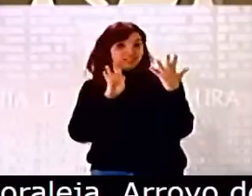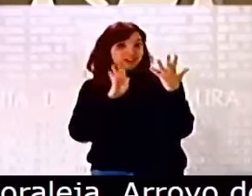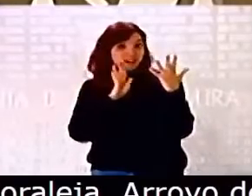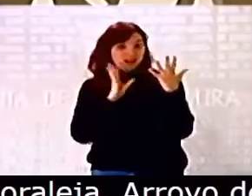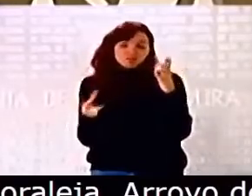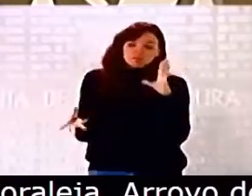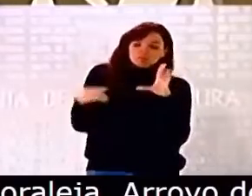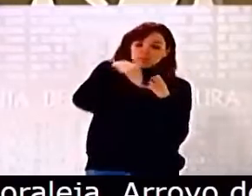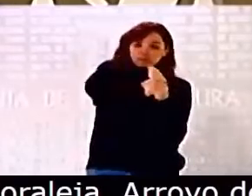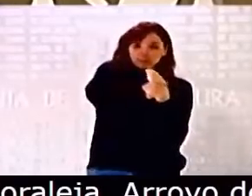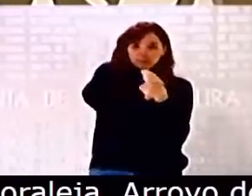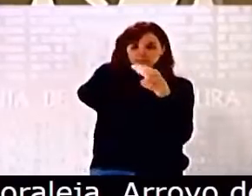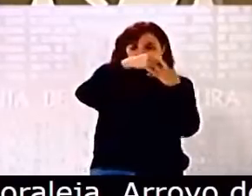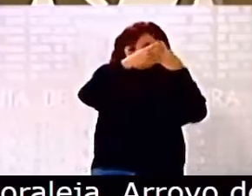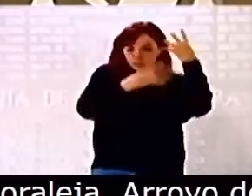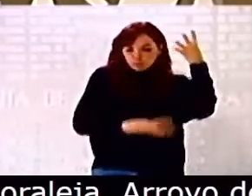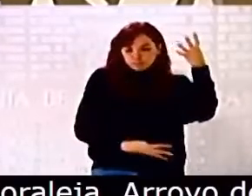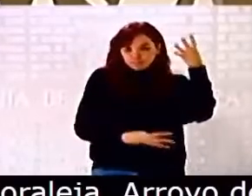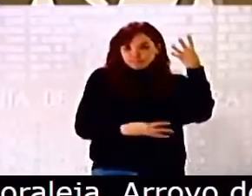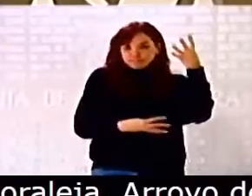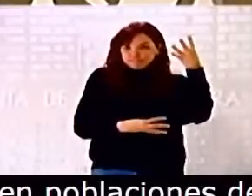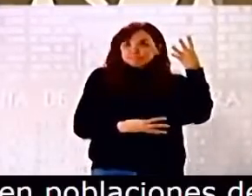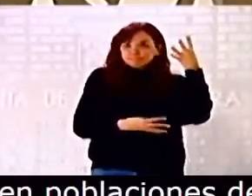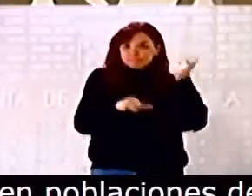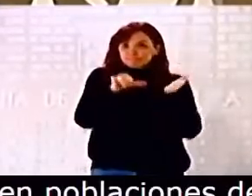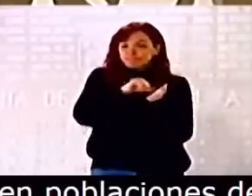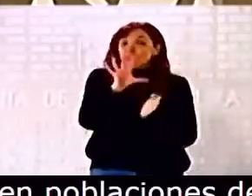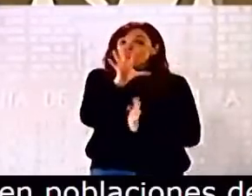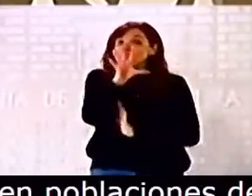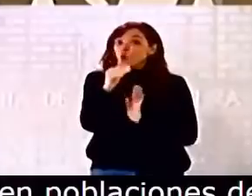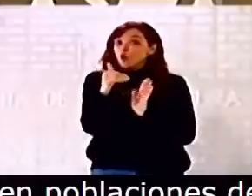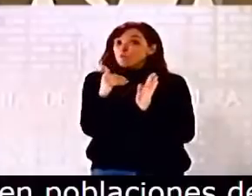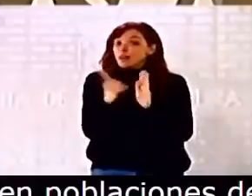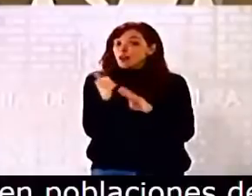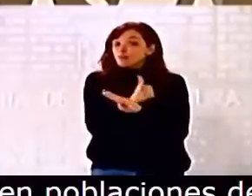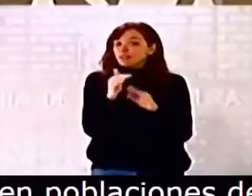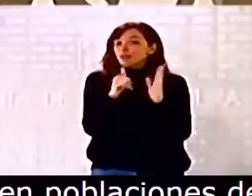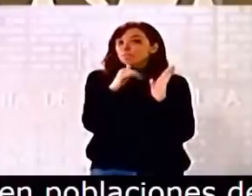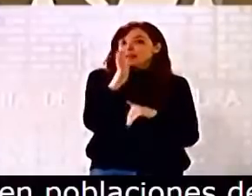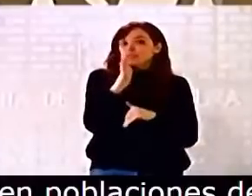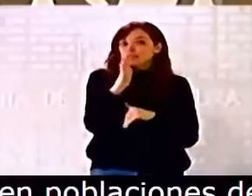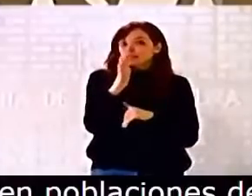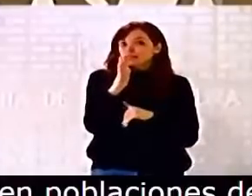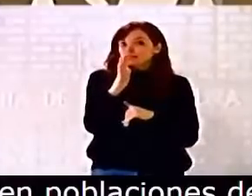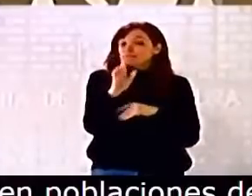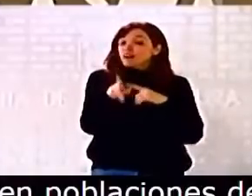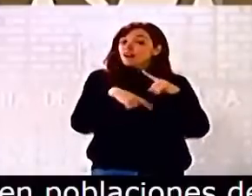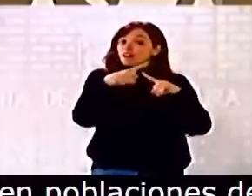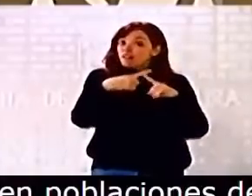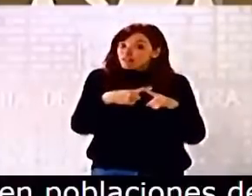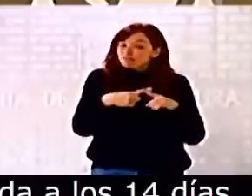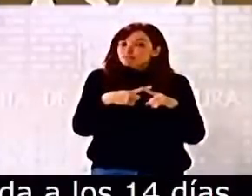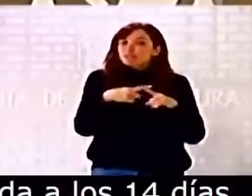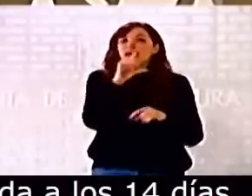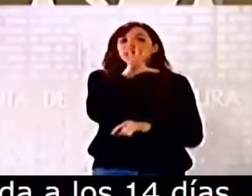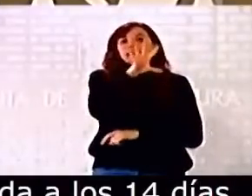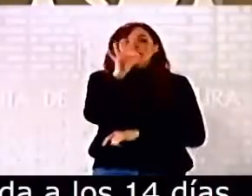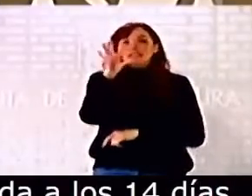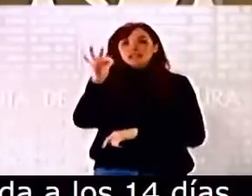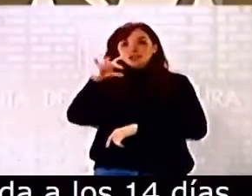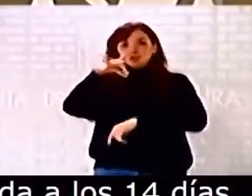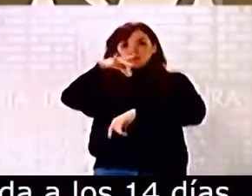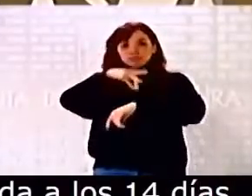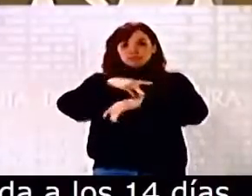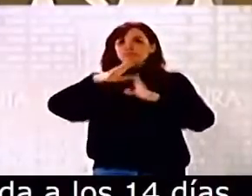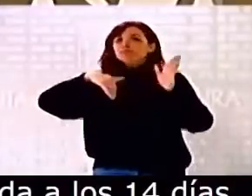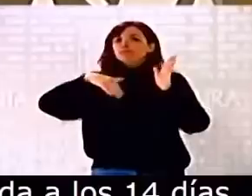en poblaciones de más de 5.000 habitantes y con una incidencia acumulada a los 14 días de más de 500 casos por